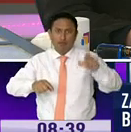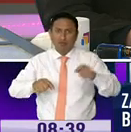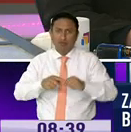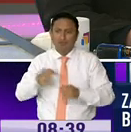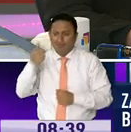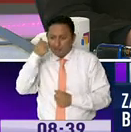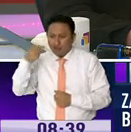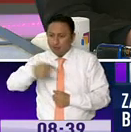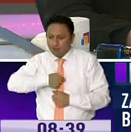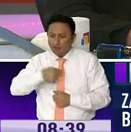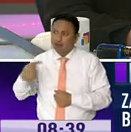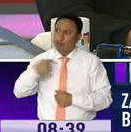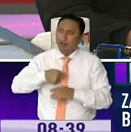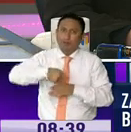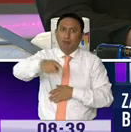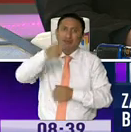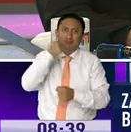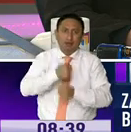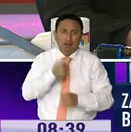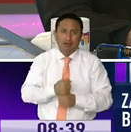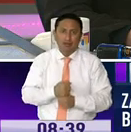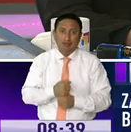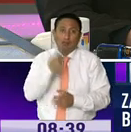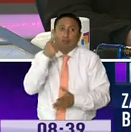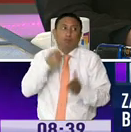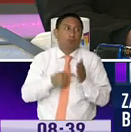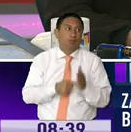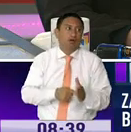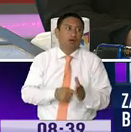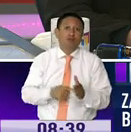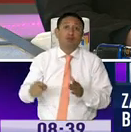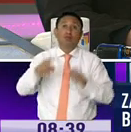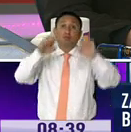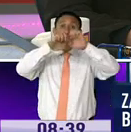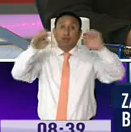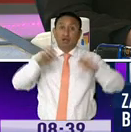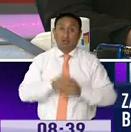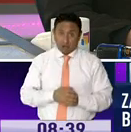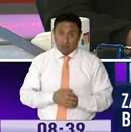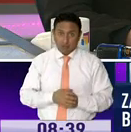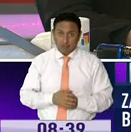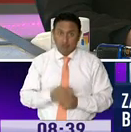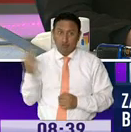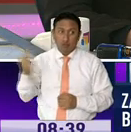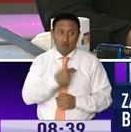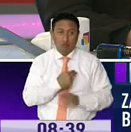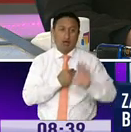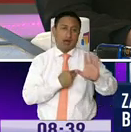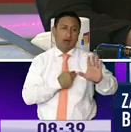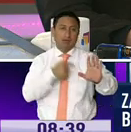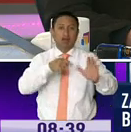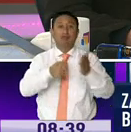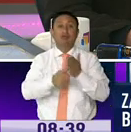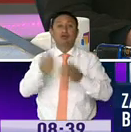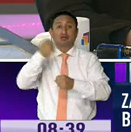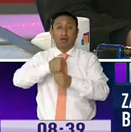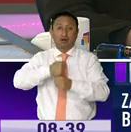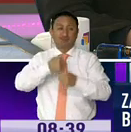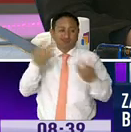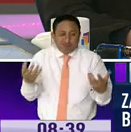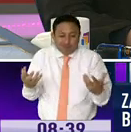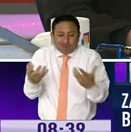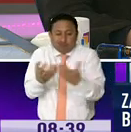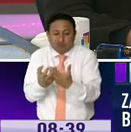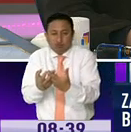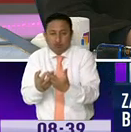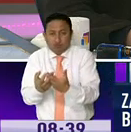siendo obligados a trabajar por sus, digamos en este caso, por sus empresas, y nosotros también estamos articulando eso con el Ministerio de Trabajo. Entonces, mire,